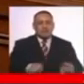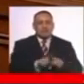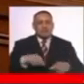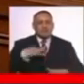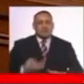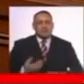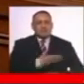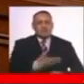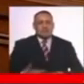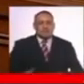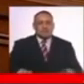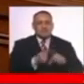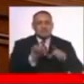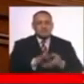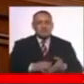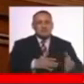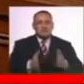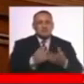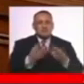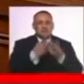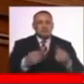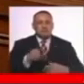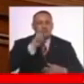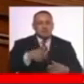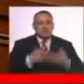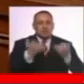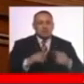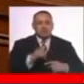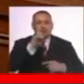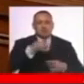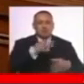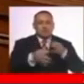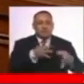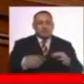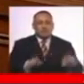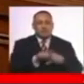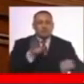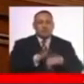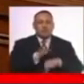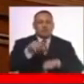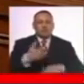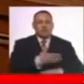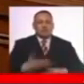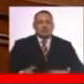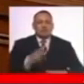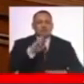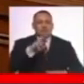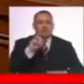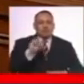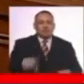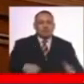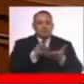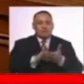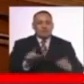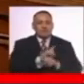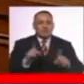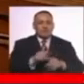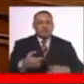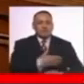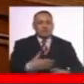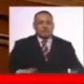presidente? En ese sentido, además de las mentiras, hoy la única excusa es culpar al gobierno de Evo Morales, que ya ni siquiera es